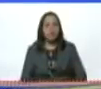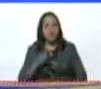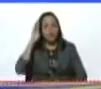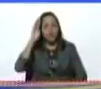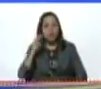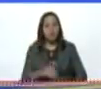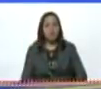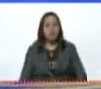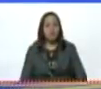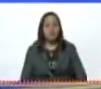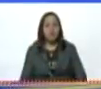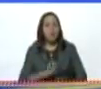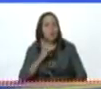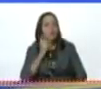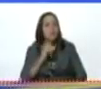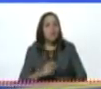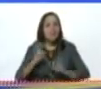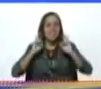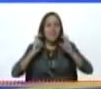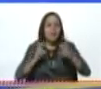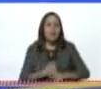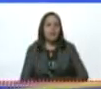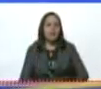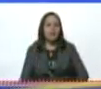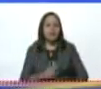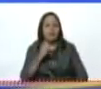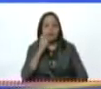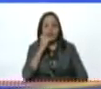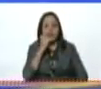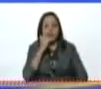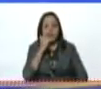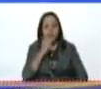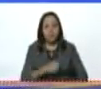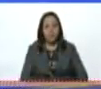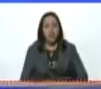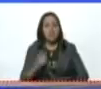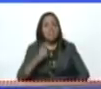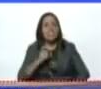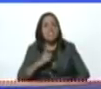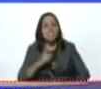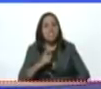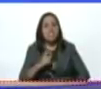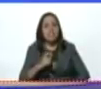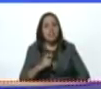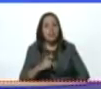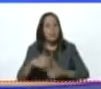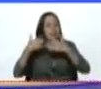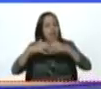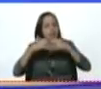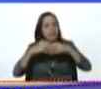Fíjense, está el tema de la materia prima que debe garantizar las empresas públicas.